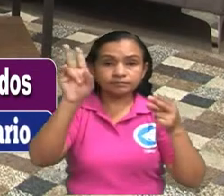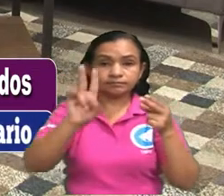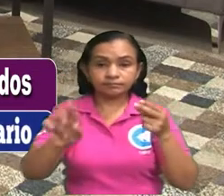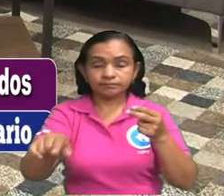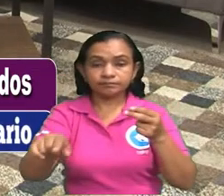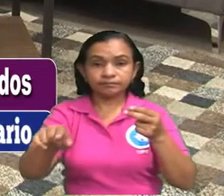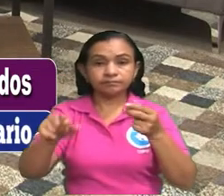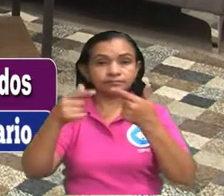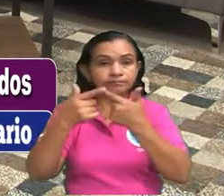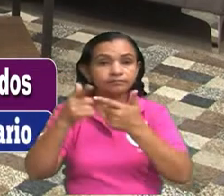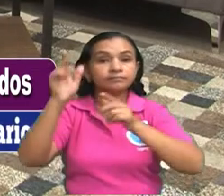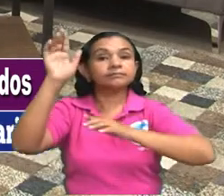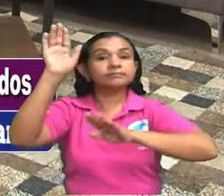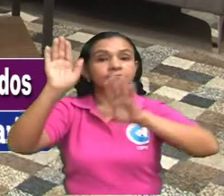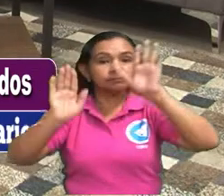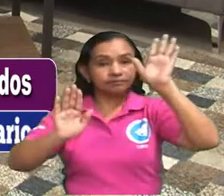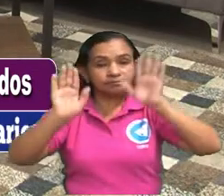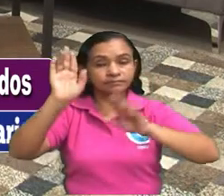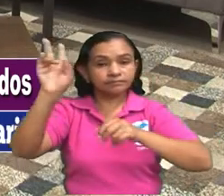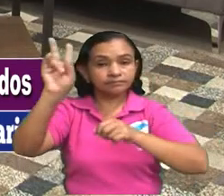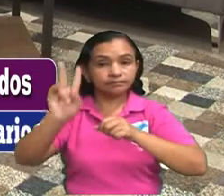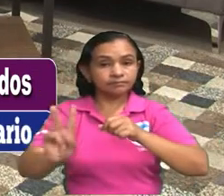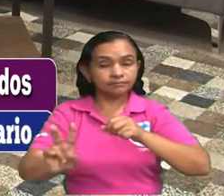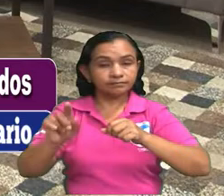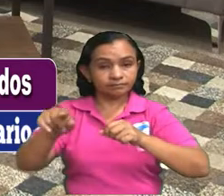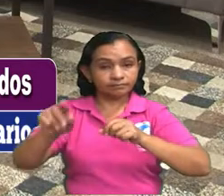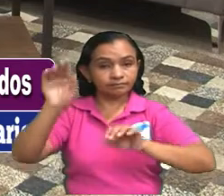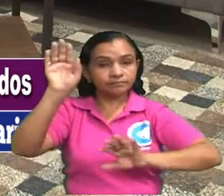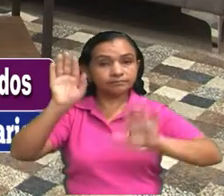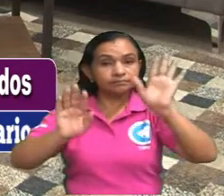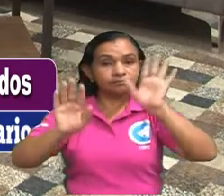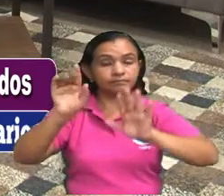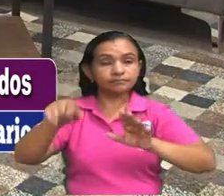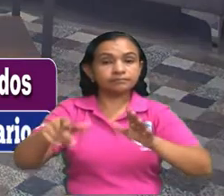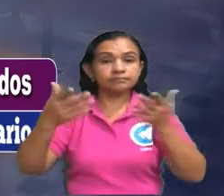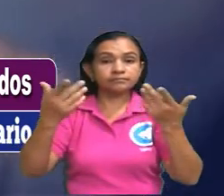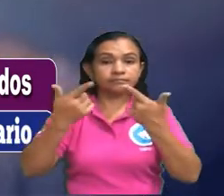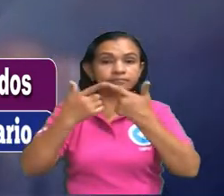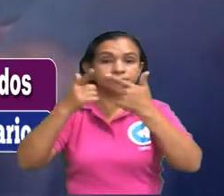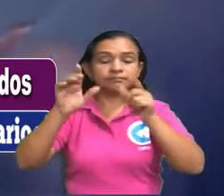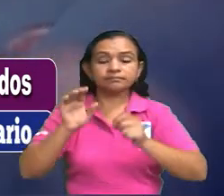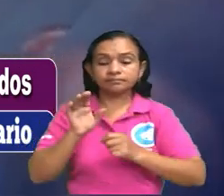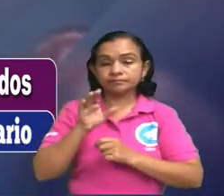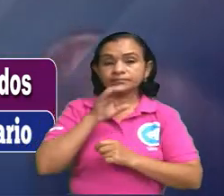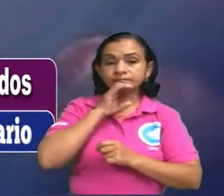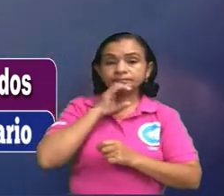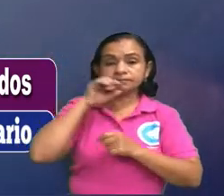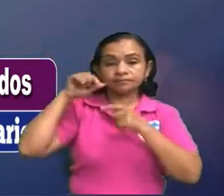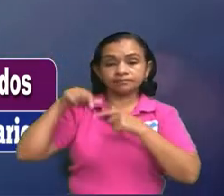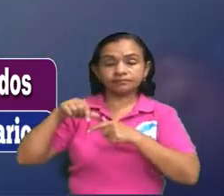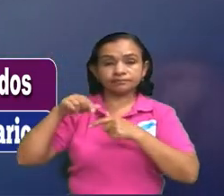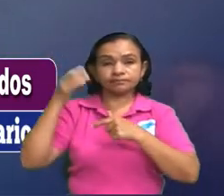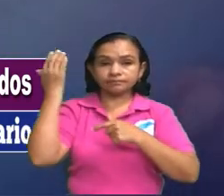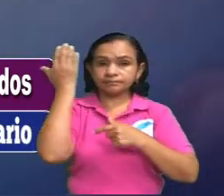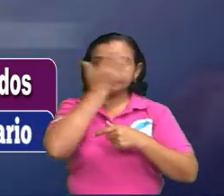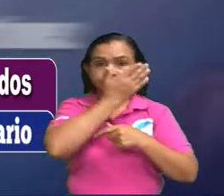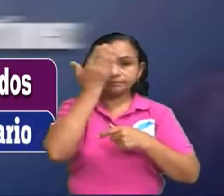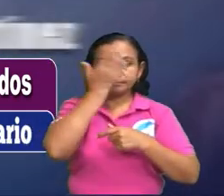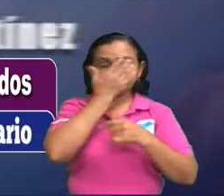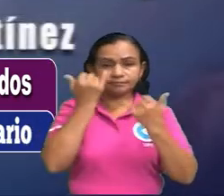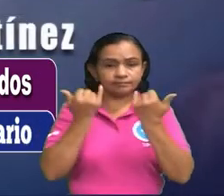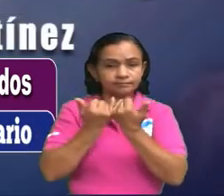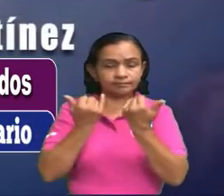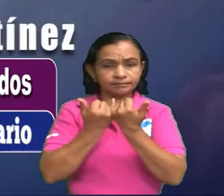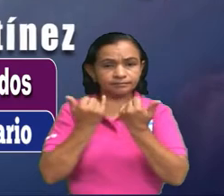la democracia participativa. O sea, la democracia en Cuba se vive porque los negros tienen